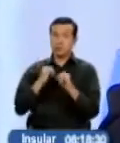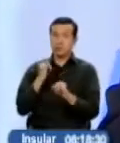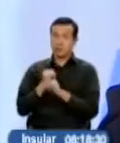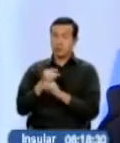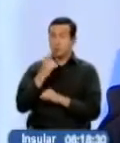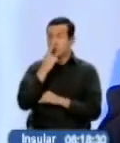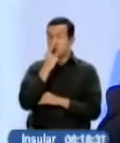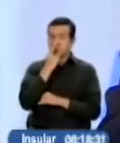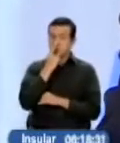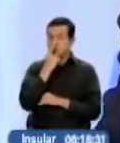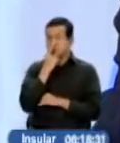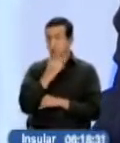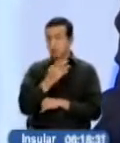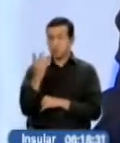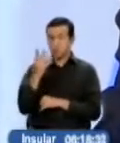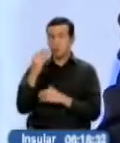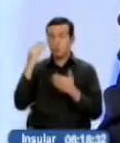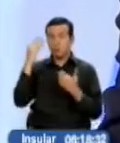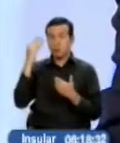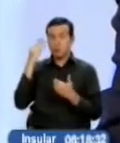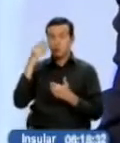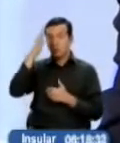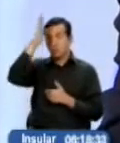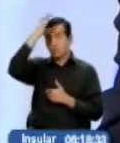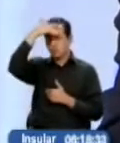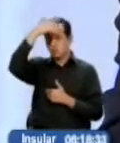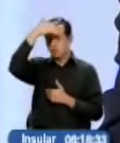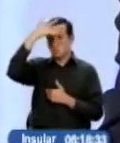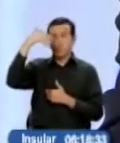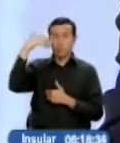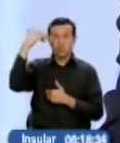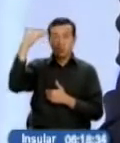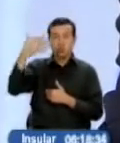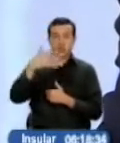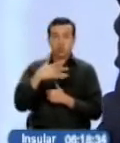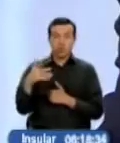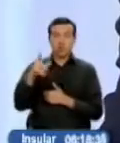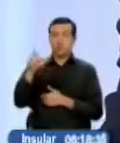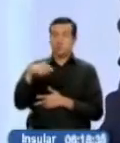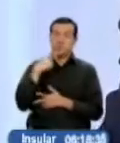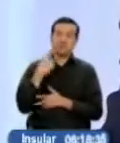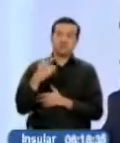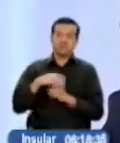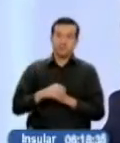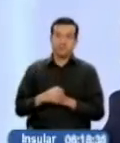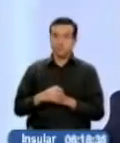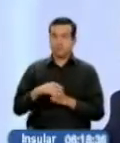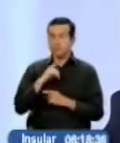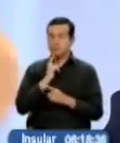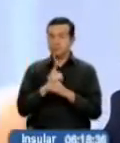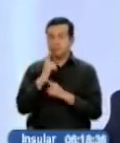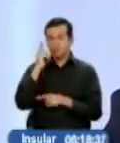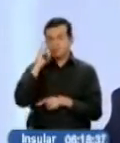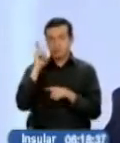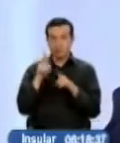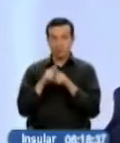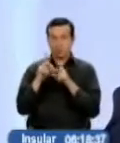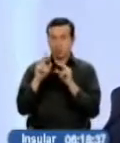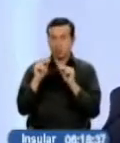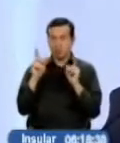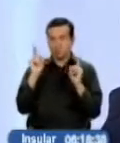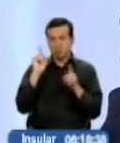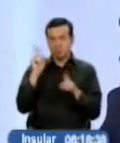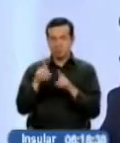muy interesante. La política de Donald Trump en el futuro. Él ha cuestionado precisamente ese tipo de acuerdos. El